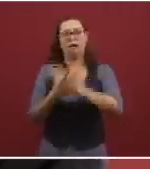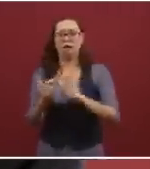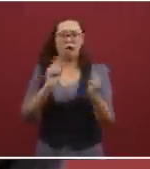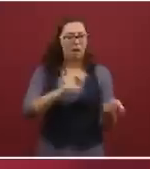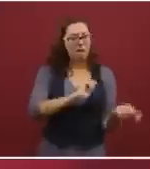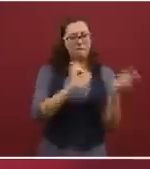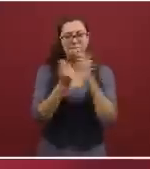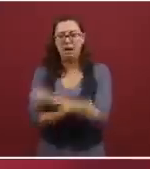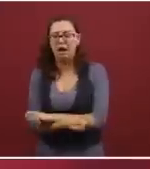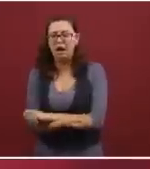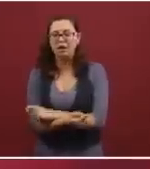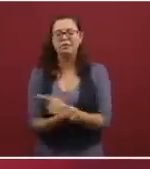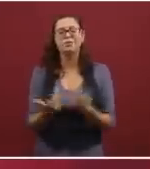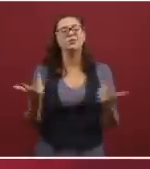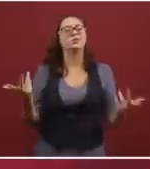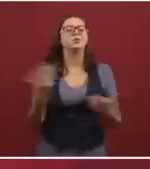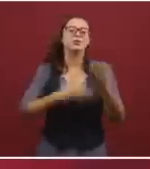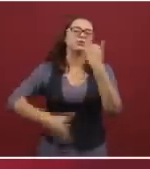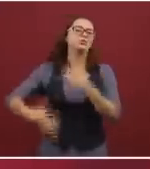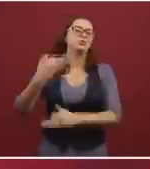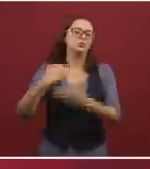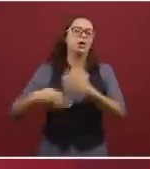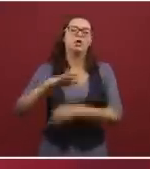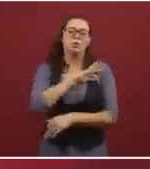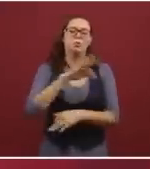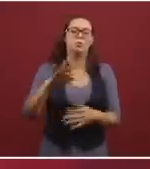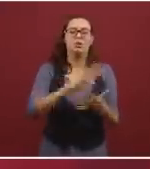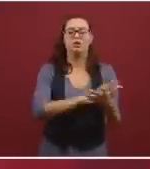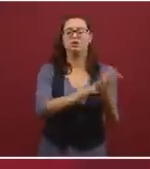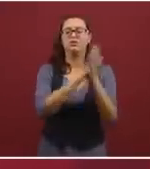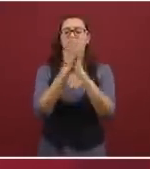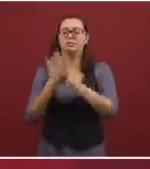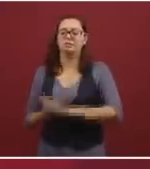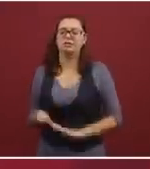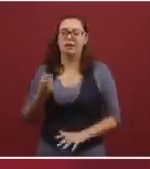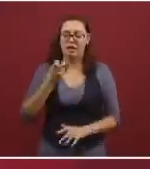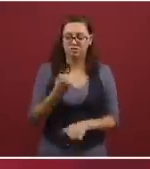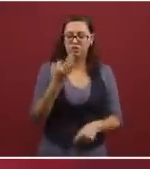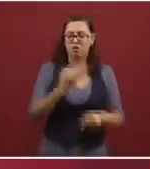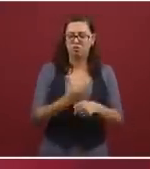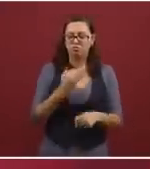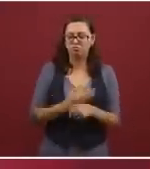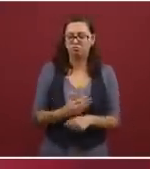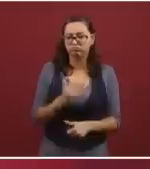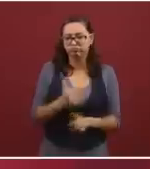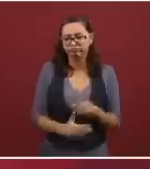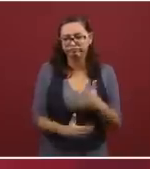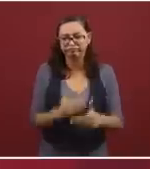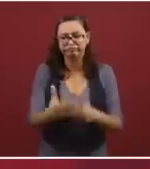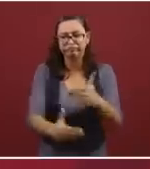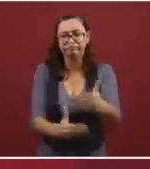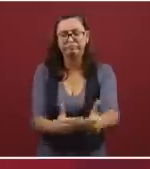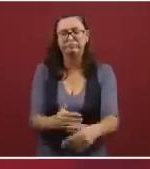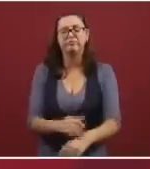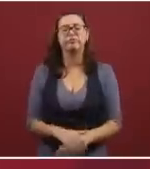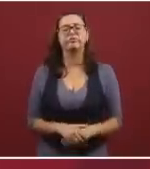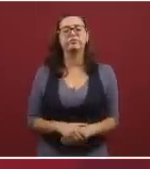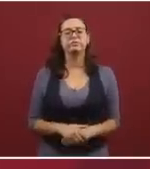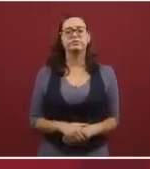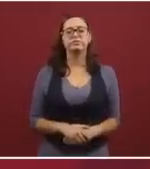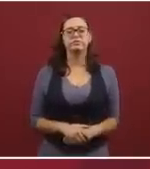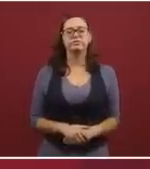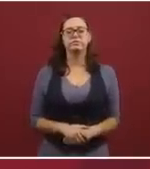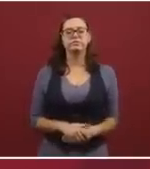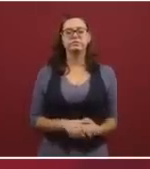mentalidad del pueblo, cambia todo. Ese es el proceso que estamos viviendo. Pero en ese sentido, la mayoría de